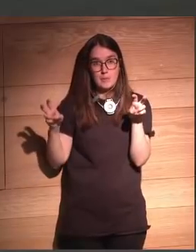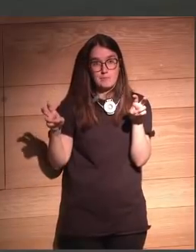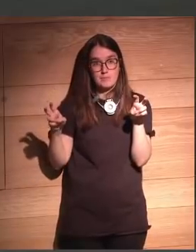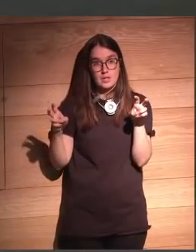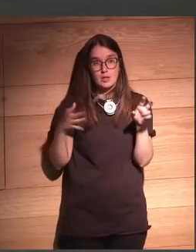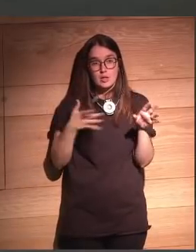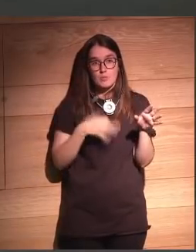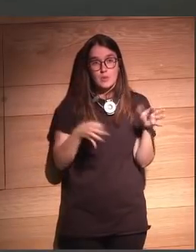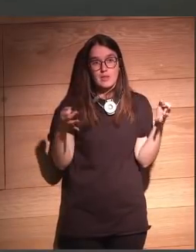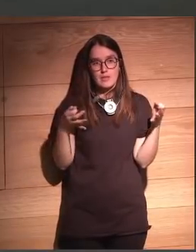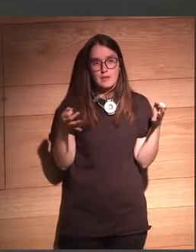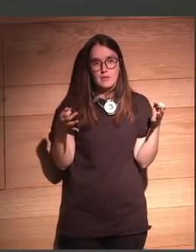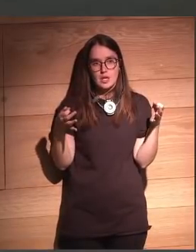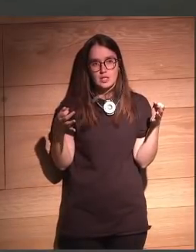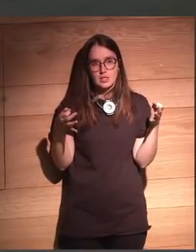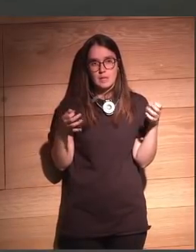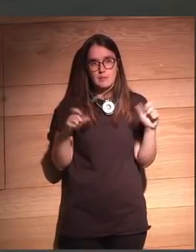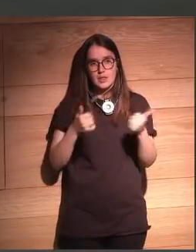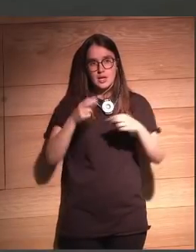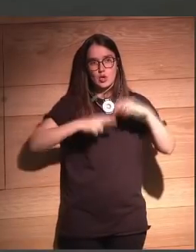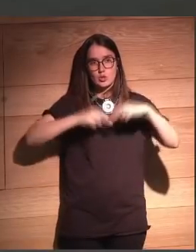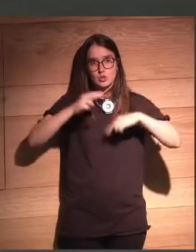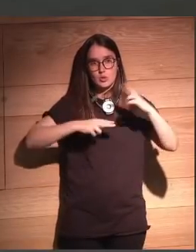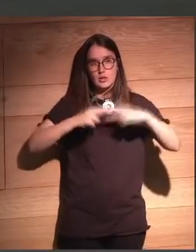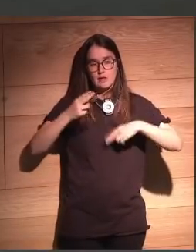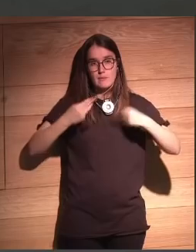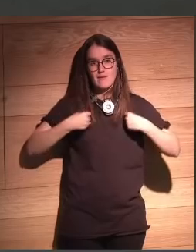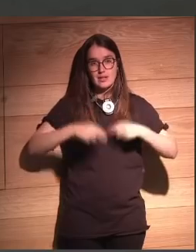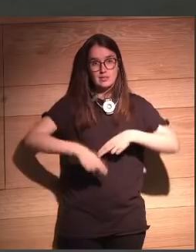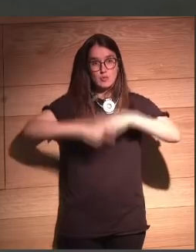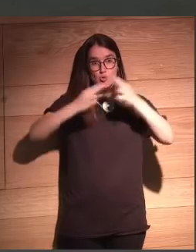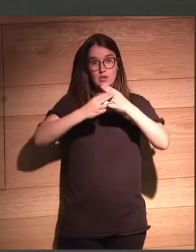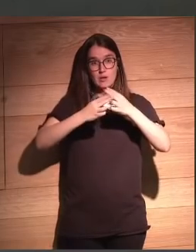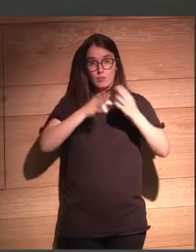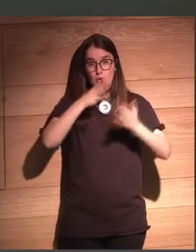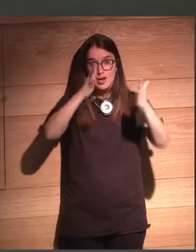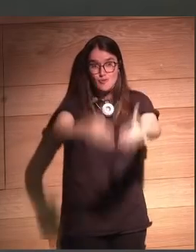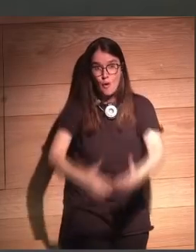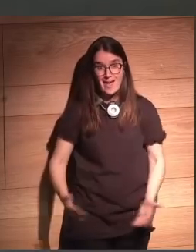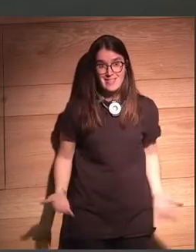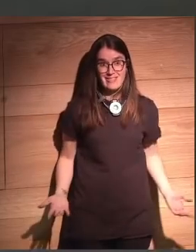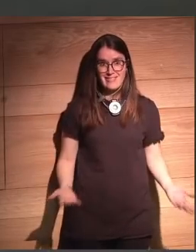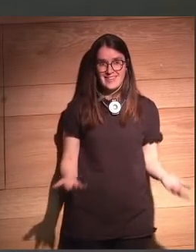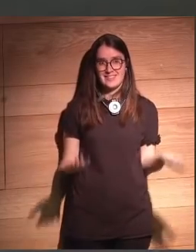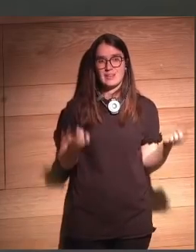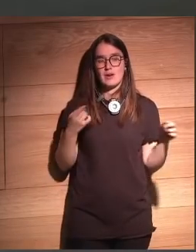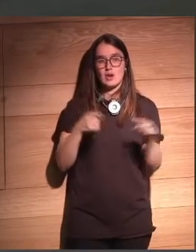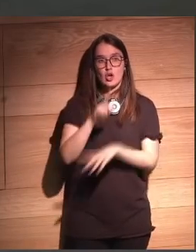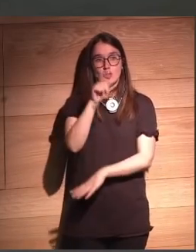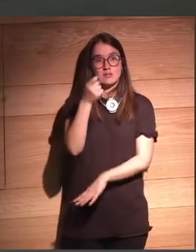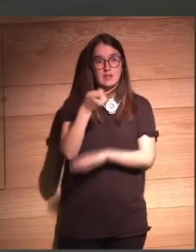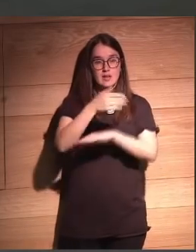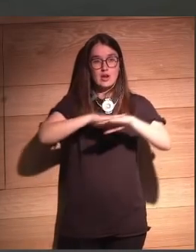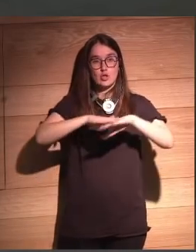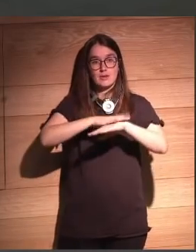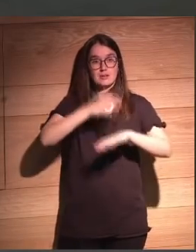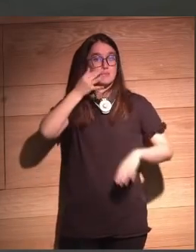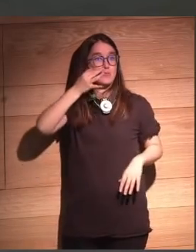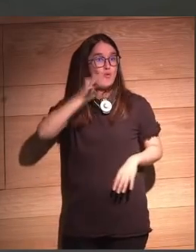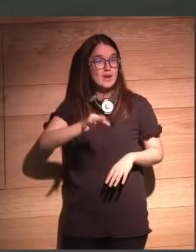A lo mejor nos tenemos que poner a construir vivienda pública que no tenemos. Es que para llegar a los estándares de Francia o